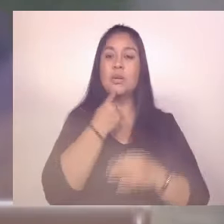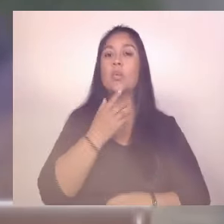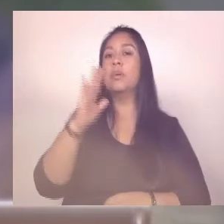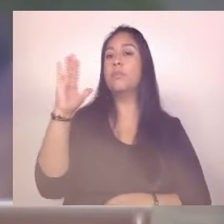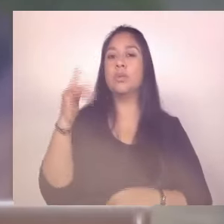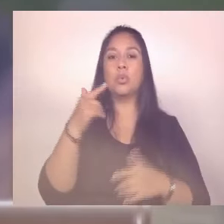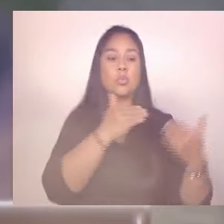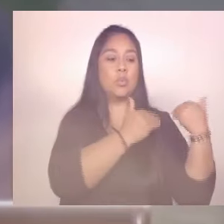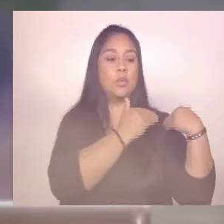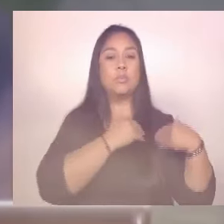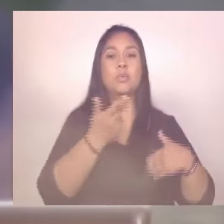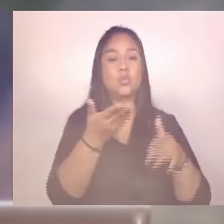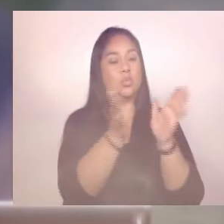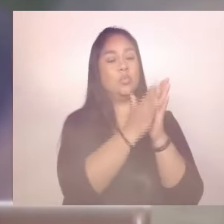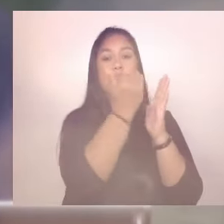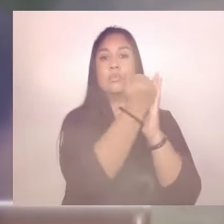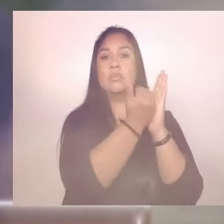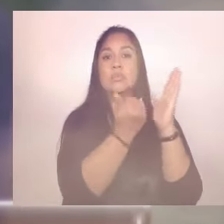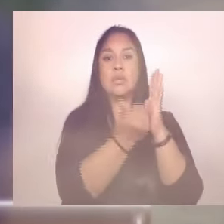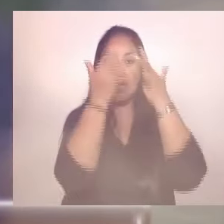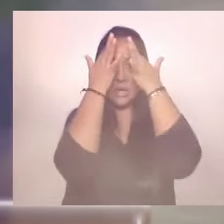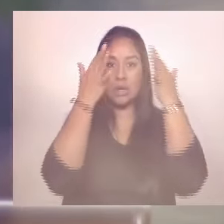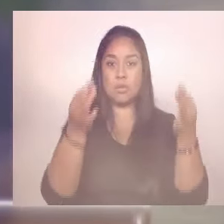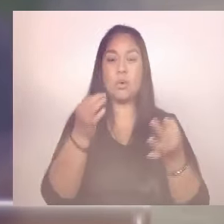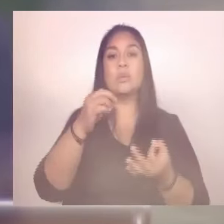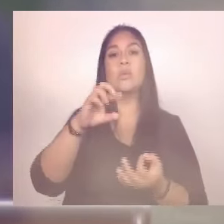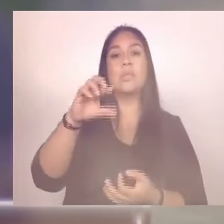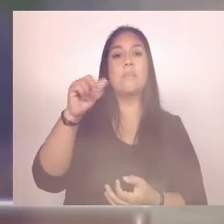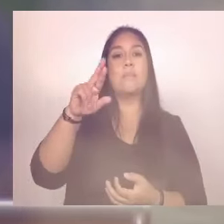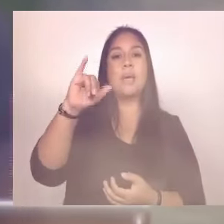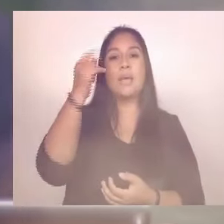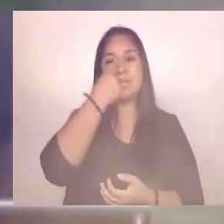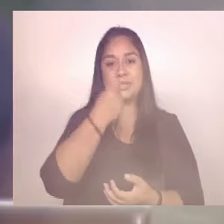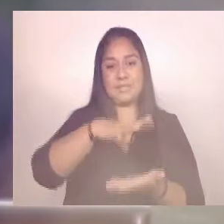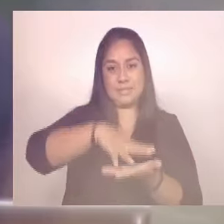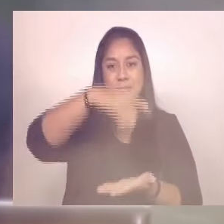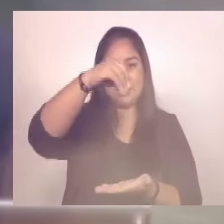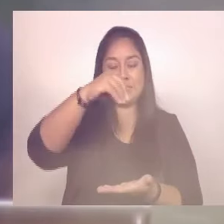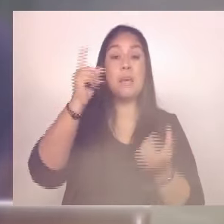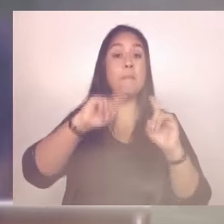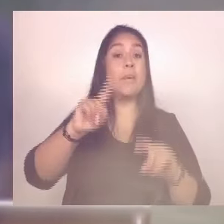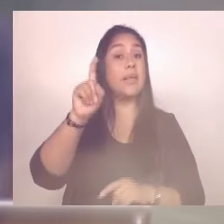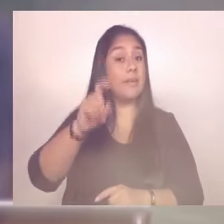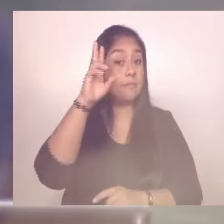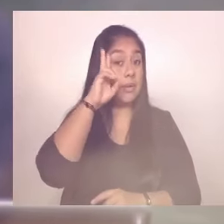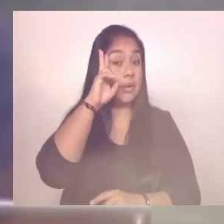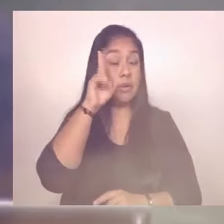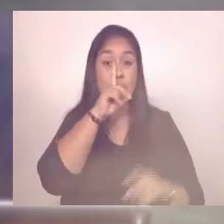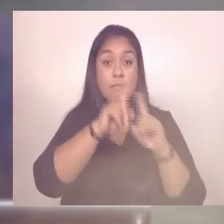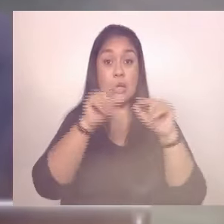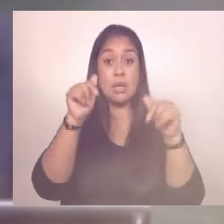en cumplimiento a los compromisos establecidos en el Acuerdo de París. Pero debemos recordar en este